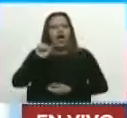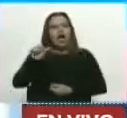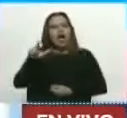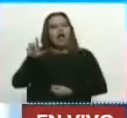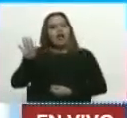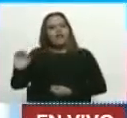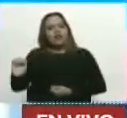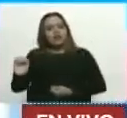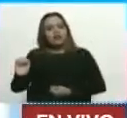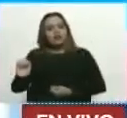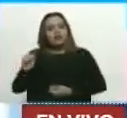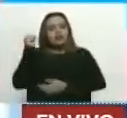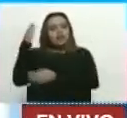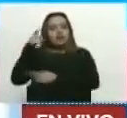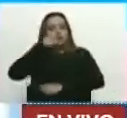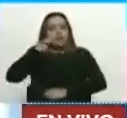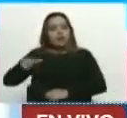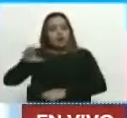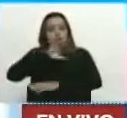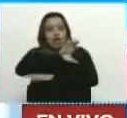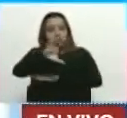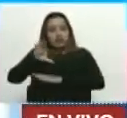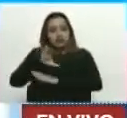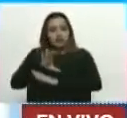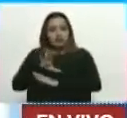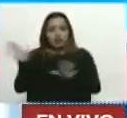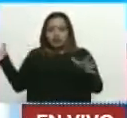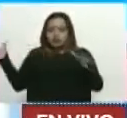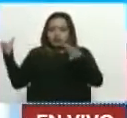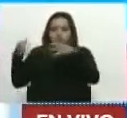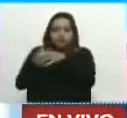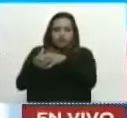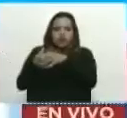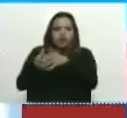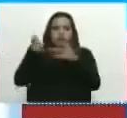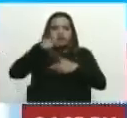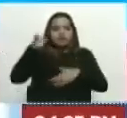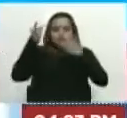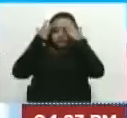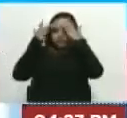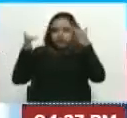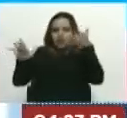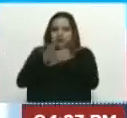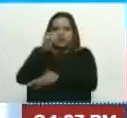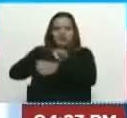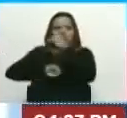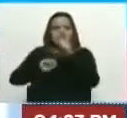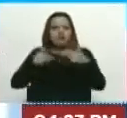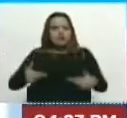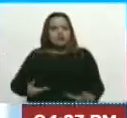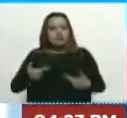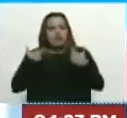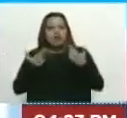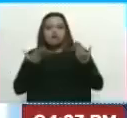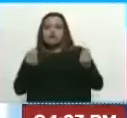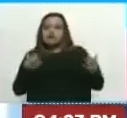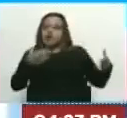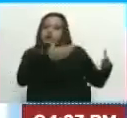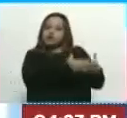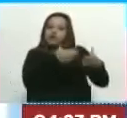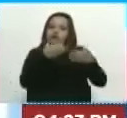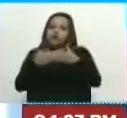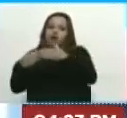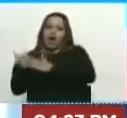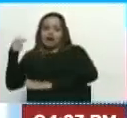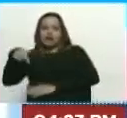de los Pueblos del Caribe, la Red de Intelectuales en Defensa de la Humanidad, muchas redes que están presentes aquí para